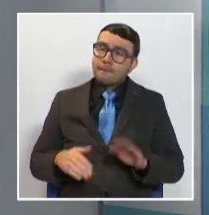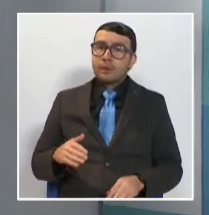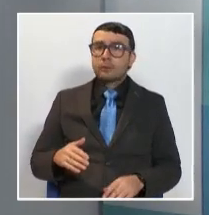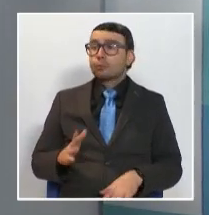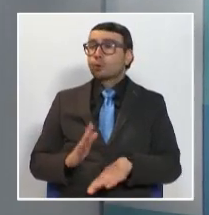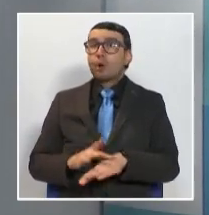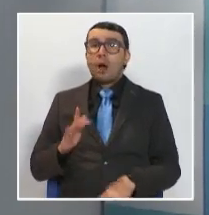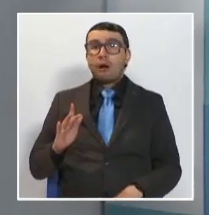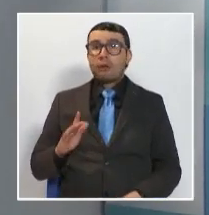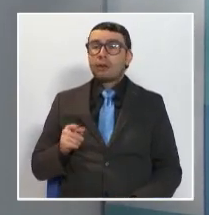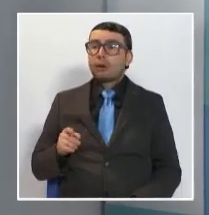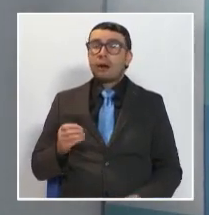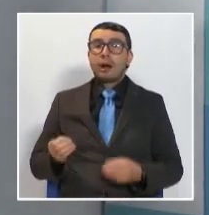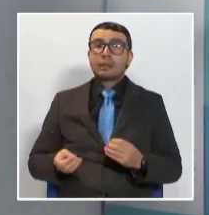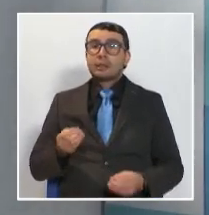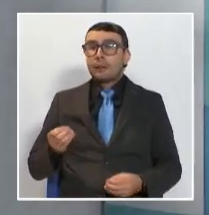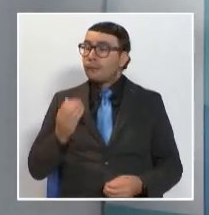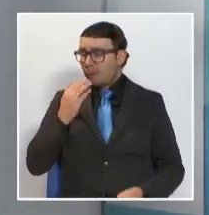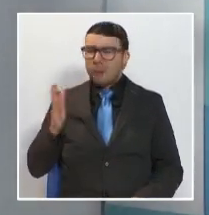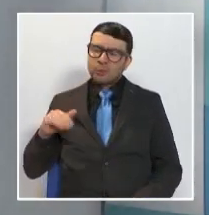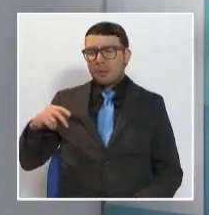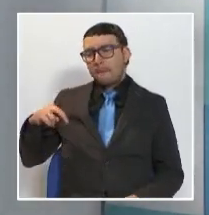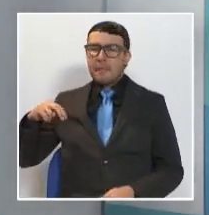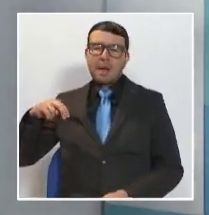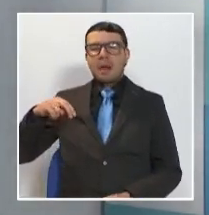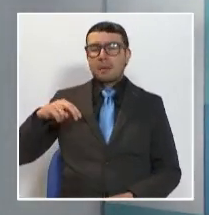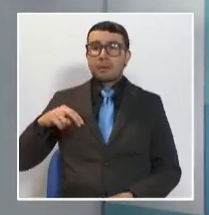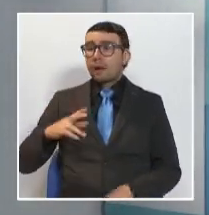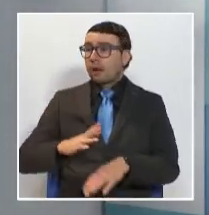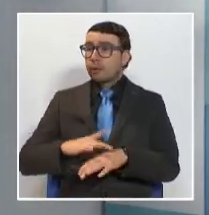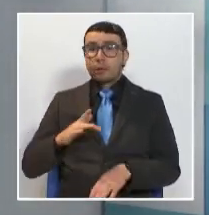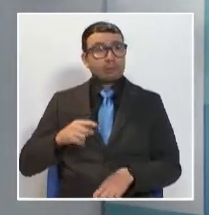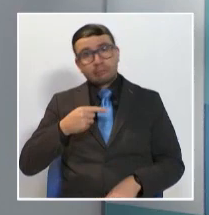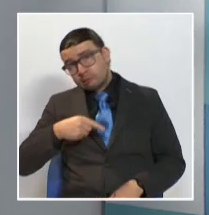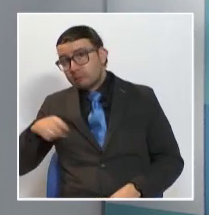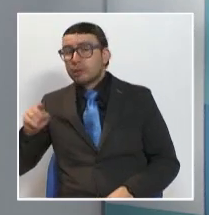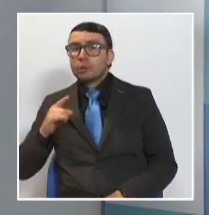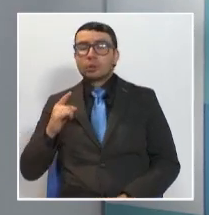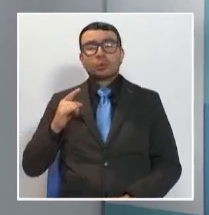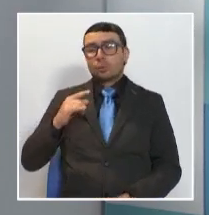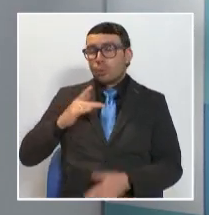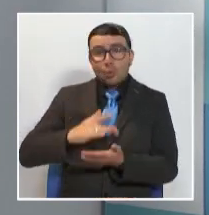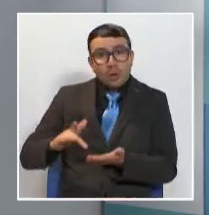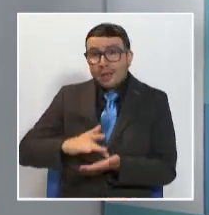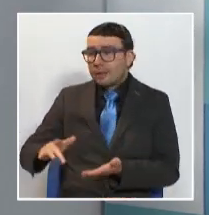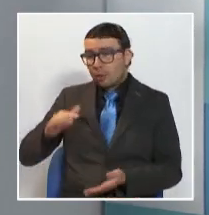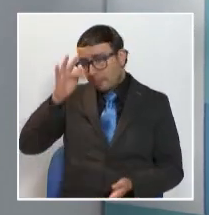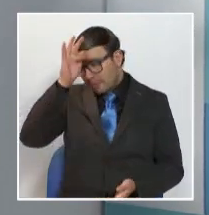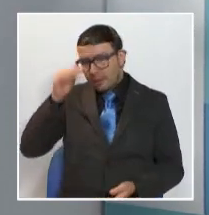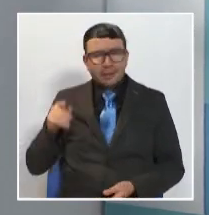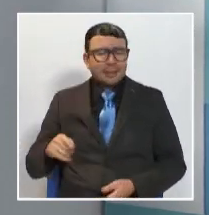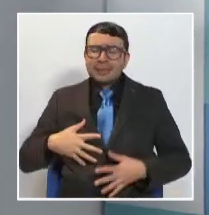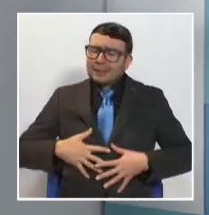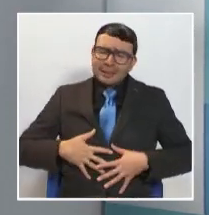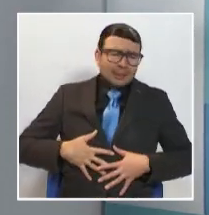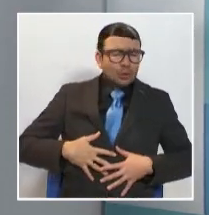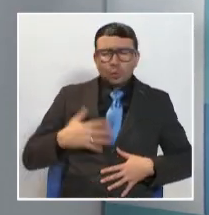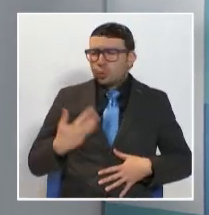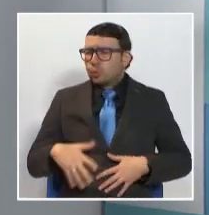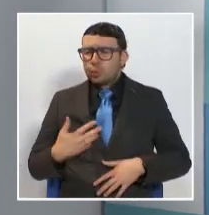ocasiones salíamos con él a caminar y nos tocaba salir era por urgencias para la clínica, porque él no se aguantaba.